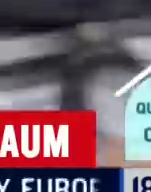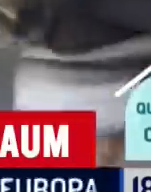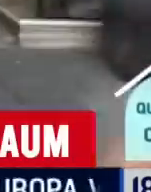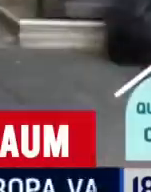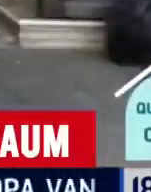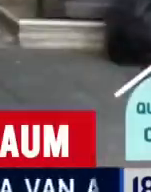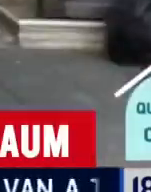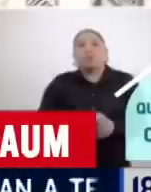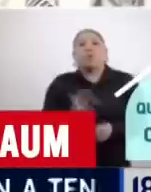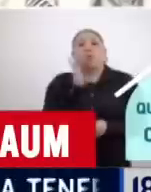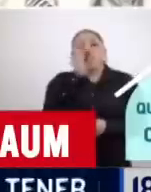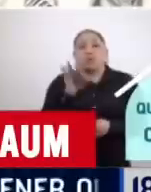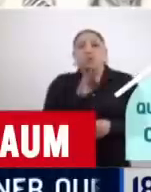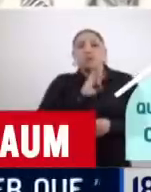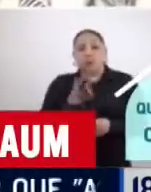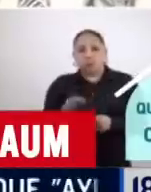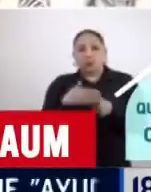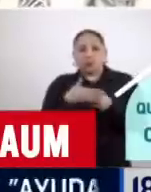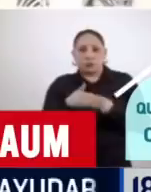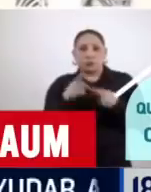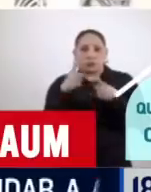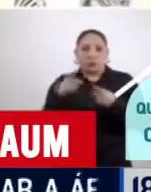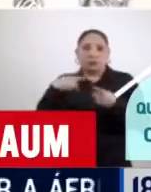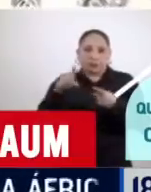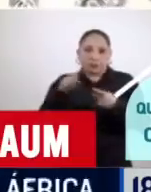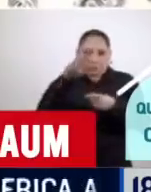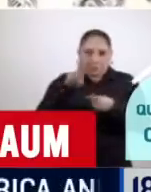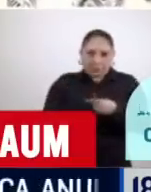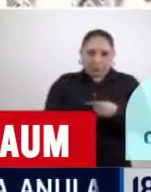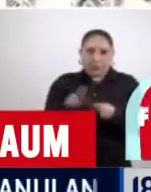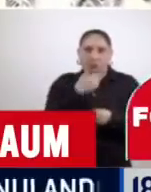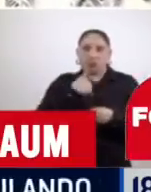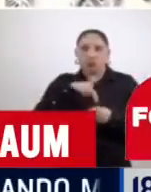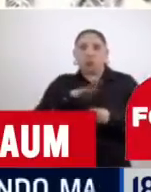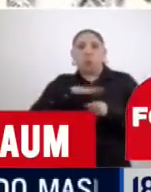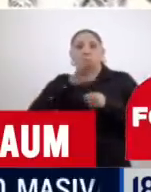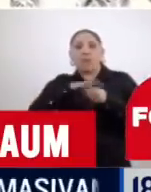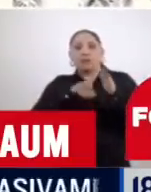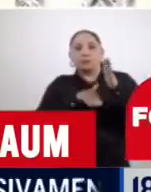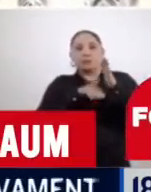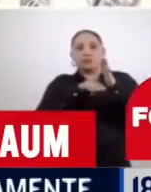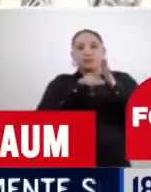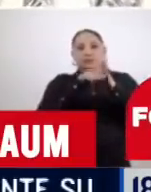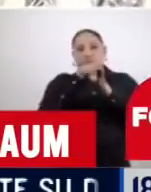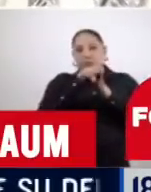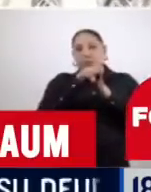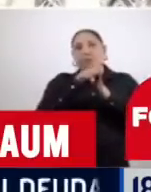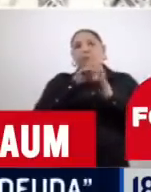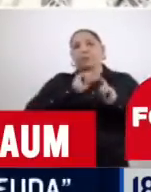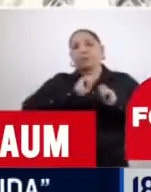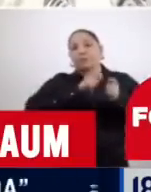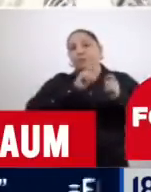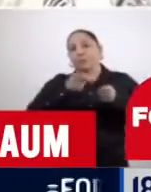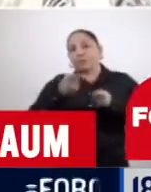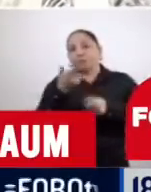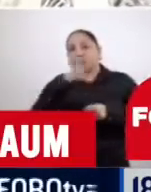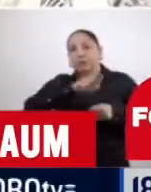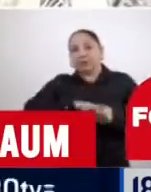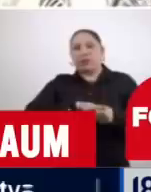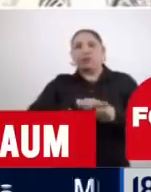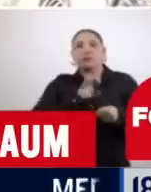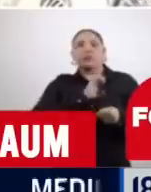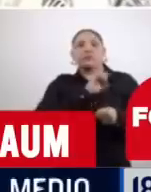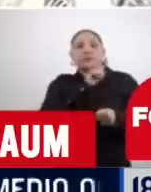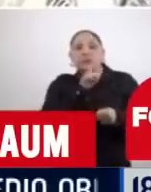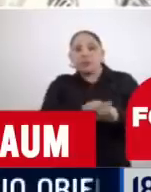comercios comunitarios. Por ello, se entregarán vales de 350 pesos durante 3 quincenas a todos los beneficiarios del programa de leche Liconza